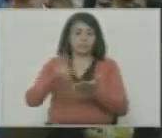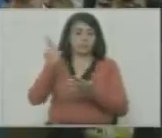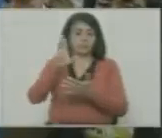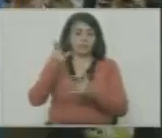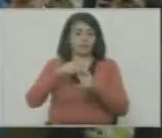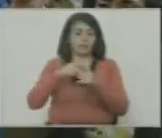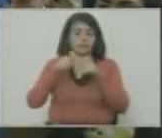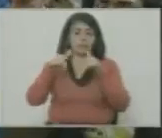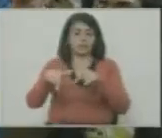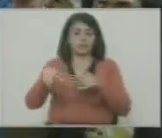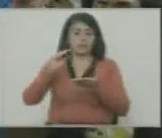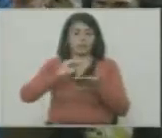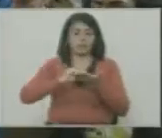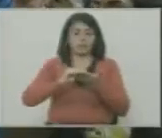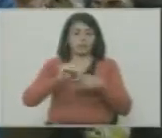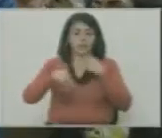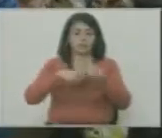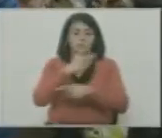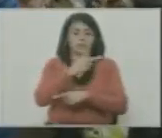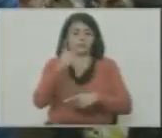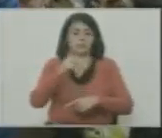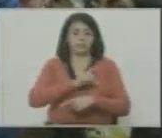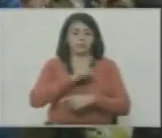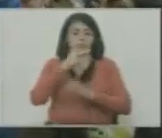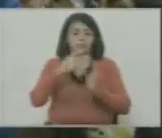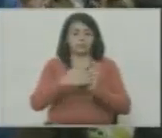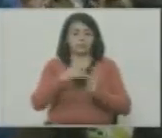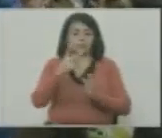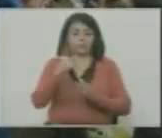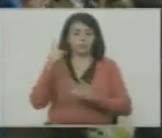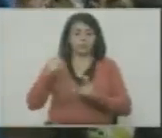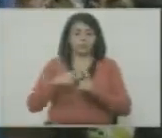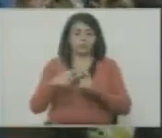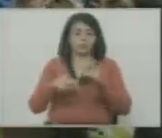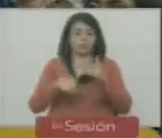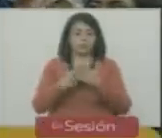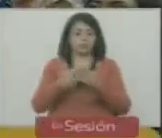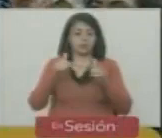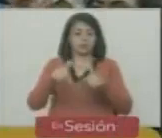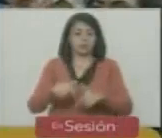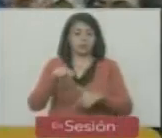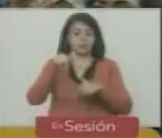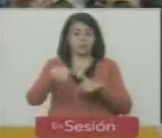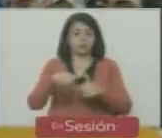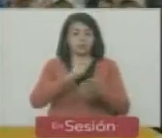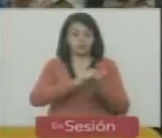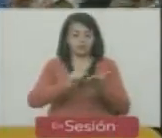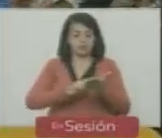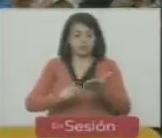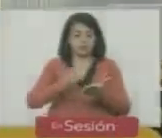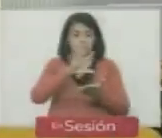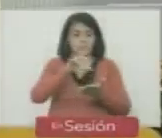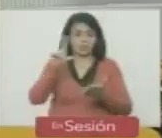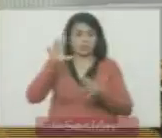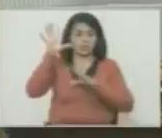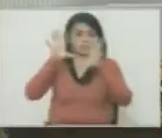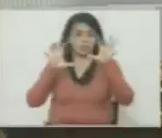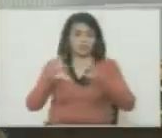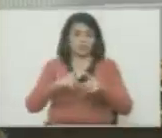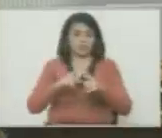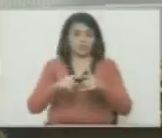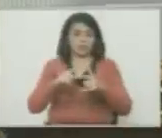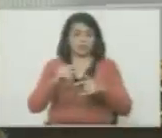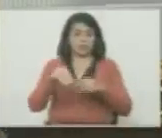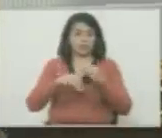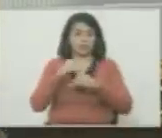República y que entrará en vigencia el 22 de enero de 2021 y que hasta los momentos solamente ha sido suscrito por 51 naciones. Es por